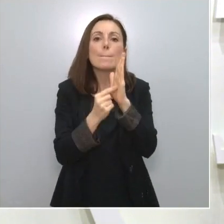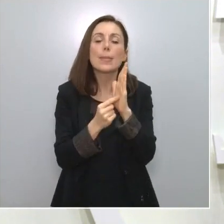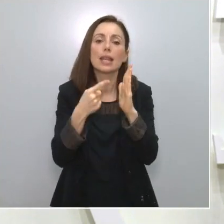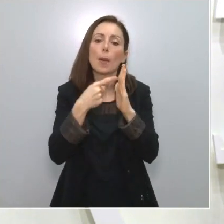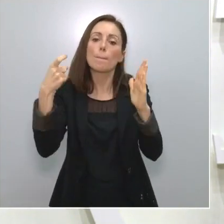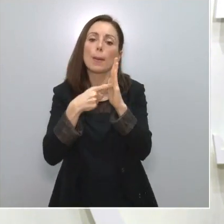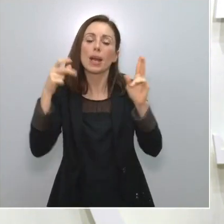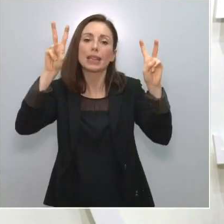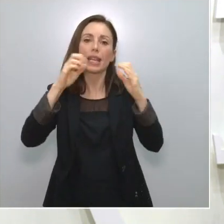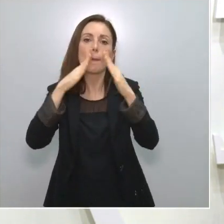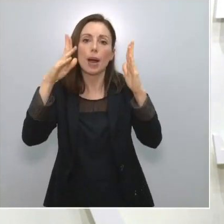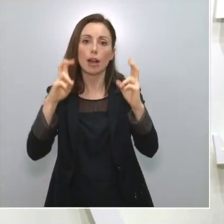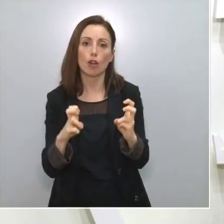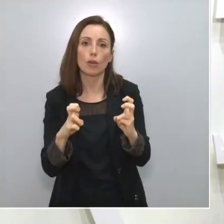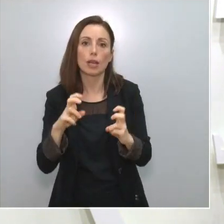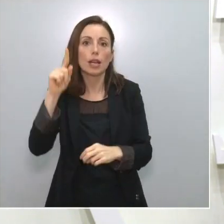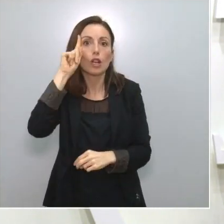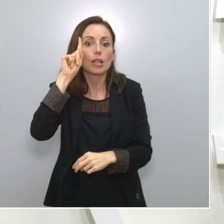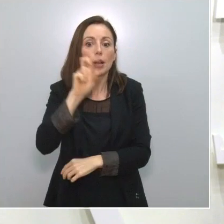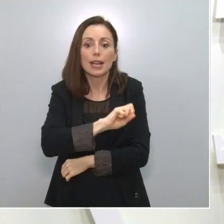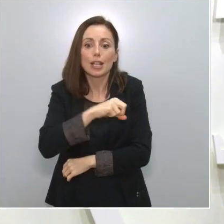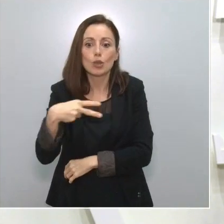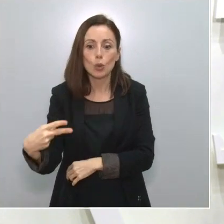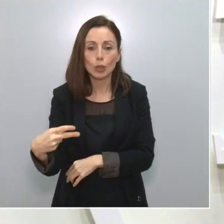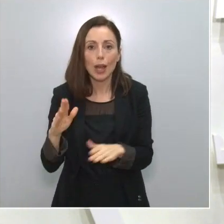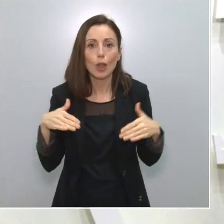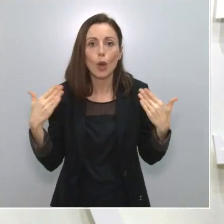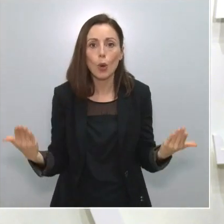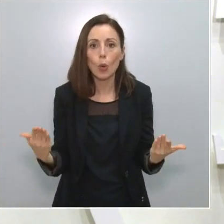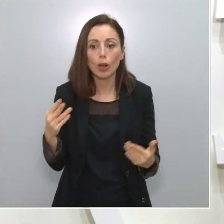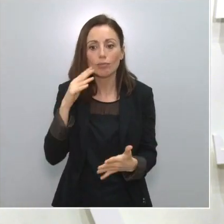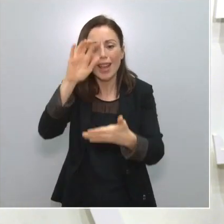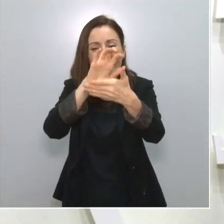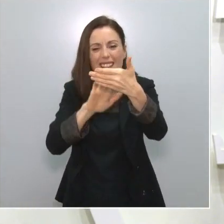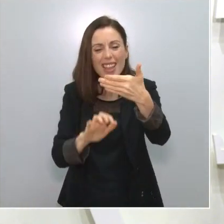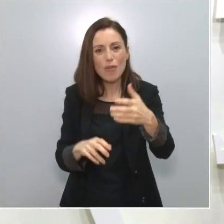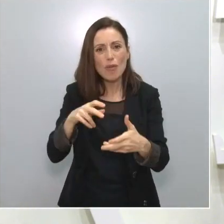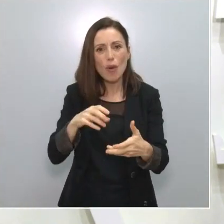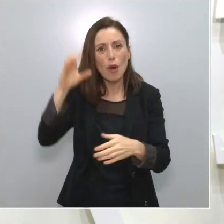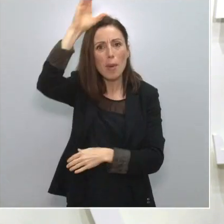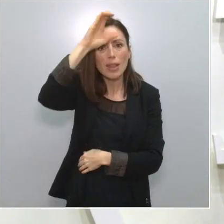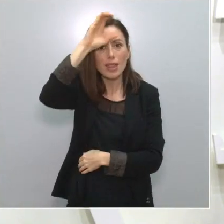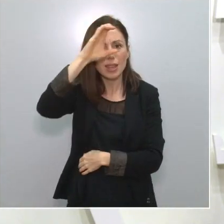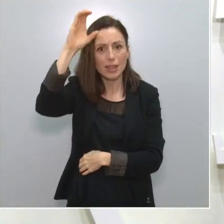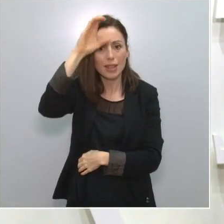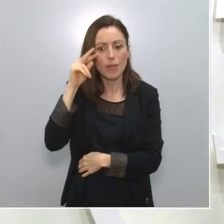confinamiento, sin saber los resultados que han tenido. No hemos podido ver los informes científicos que así lo